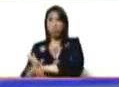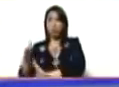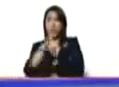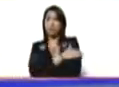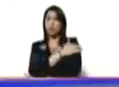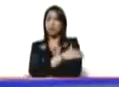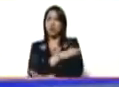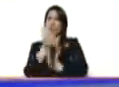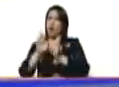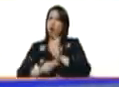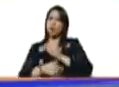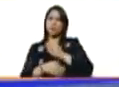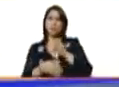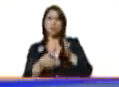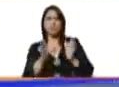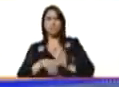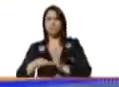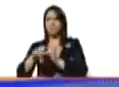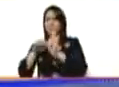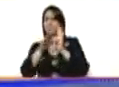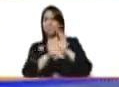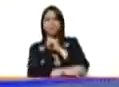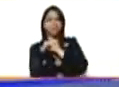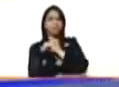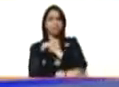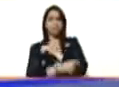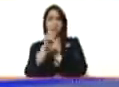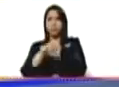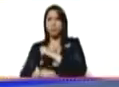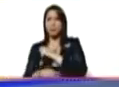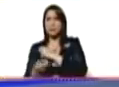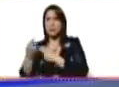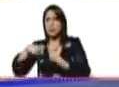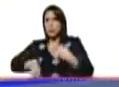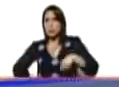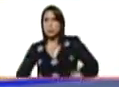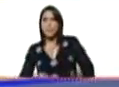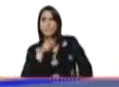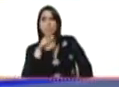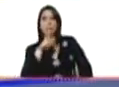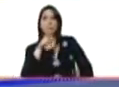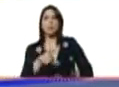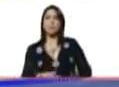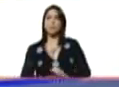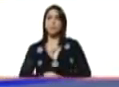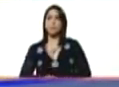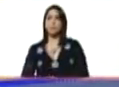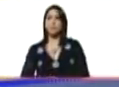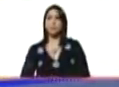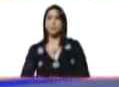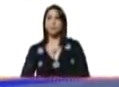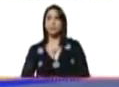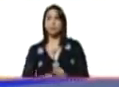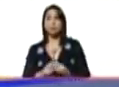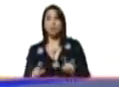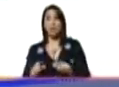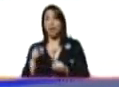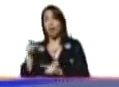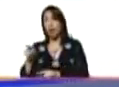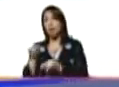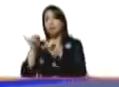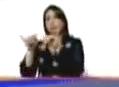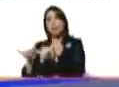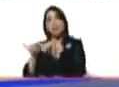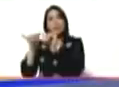en la corrupción, en la perversidad y en la maldad. Pero ellos insisten en